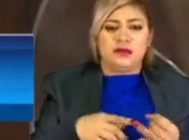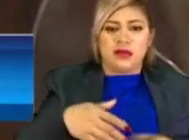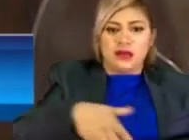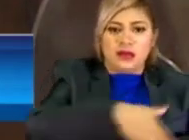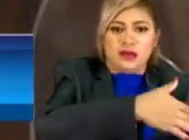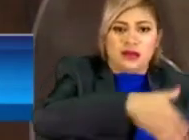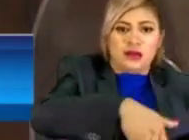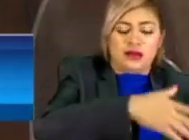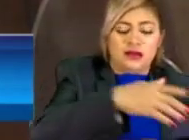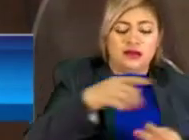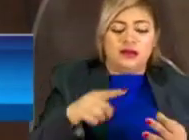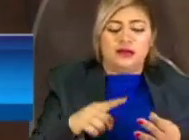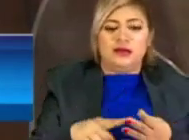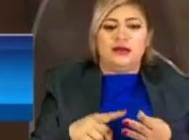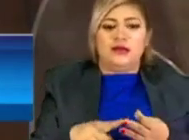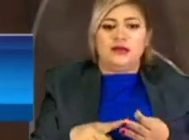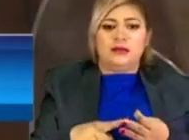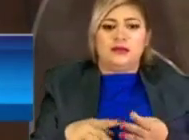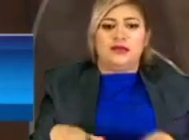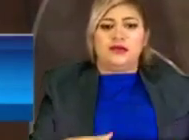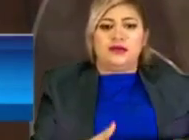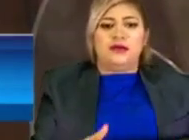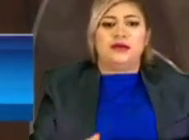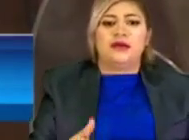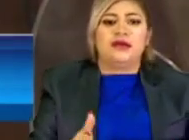carreteras, caminos,